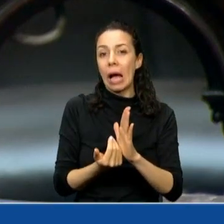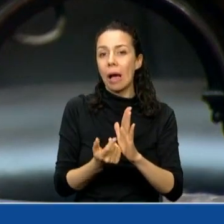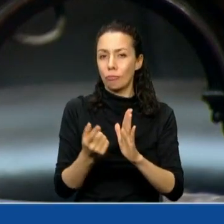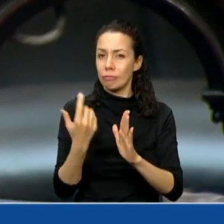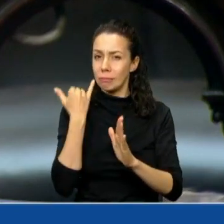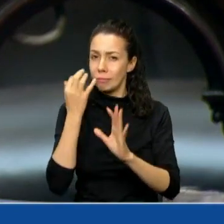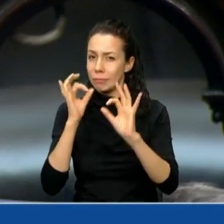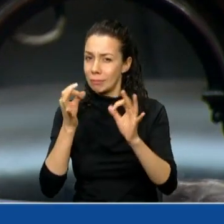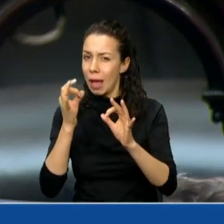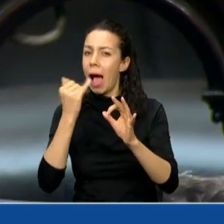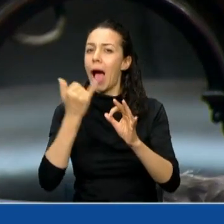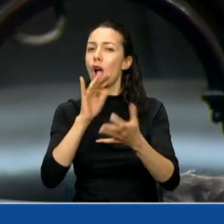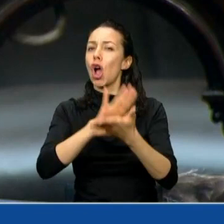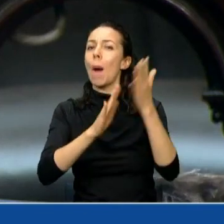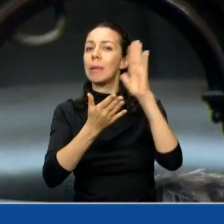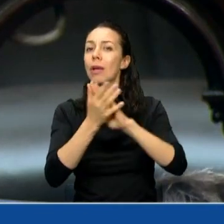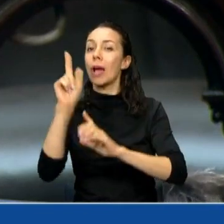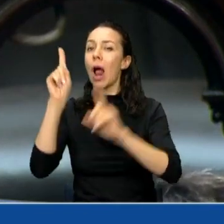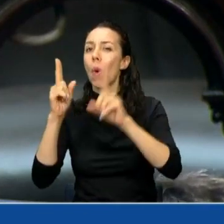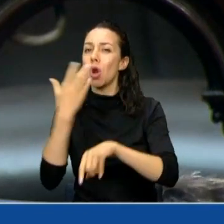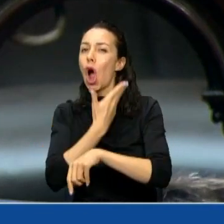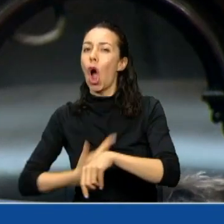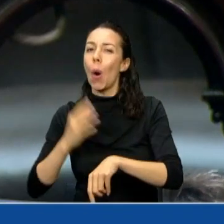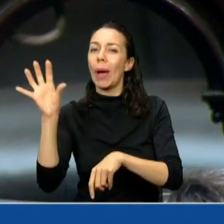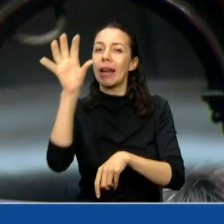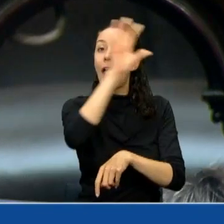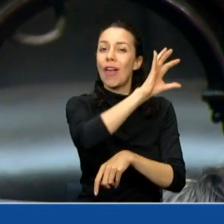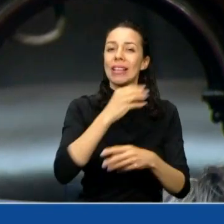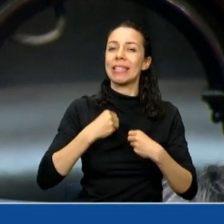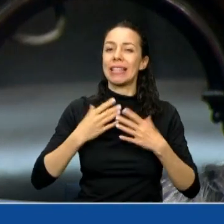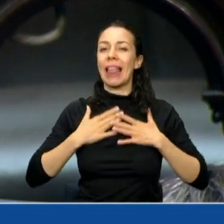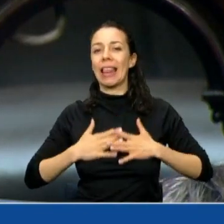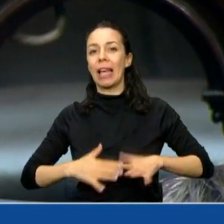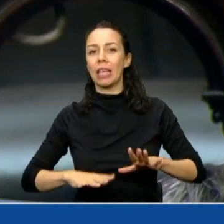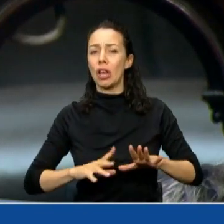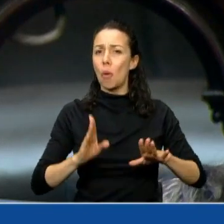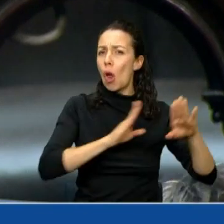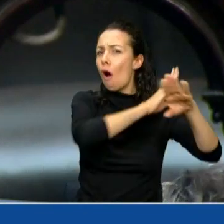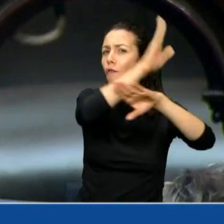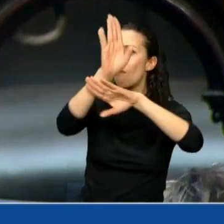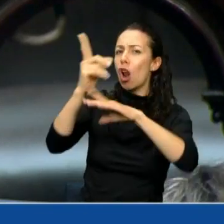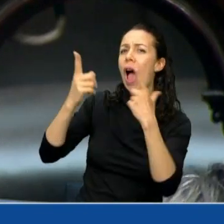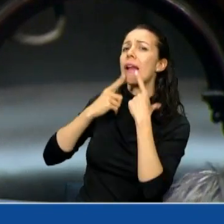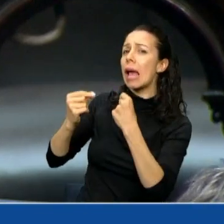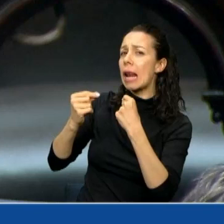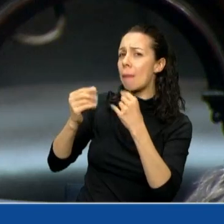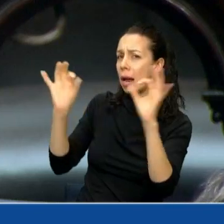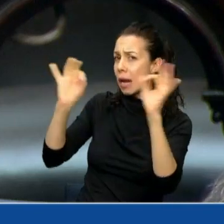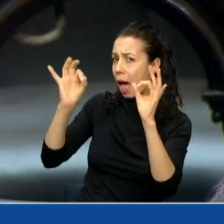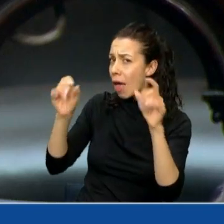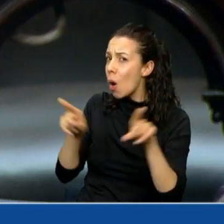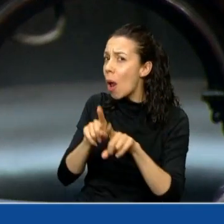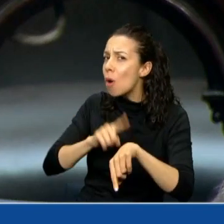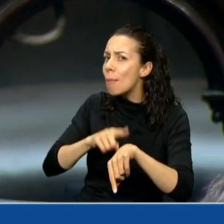compensación que tiene tan tranquilos a los gobernadores que no fueron a la Corte Suprema a reclamar como cuando el presidente Macri bajó impuestos